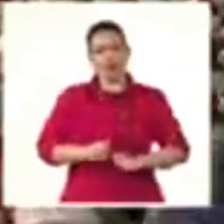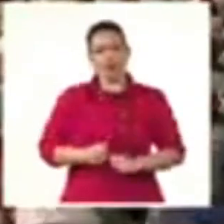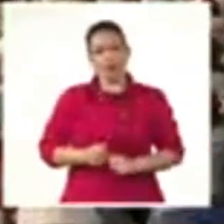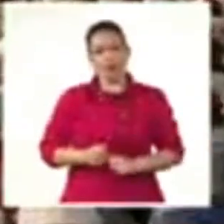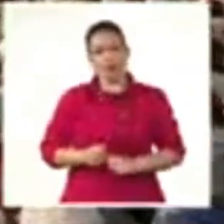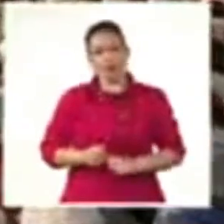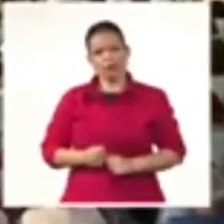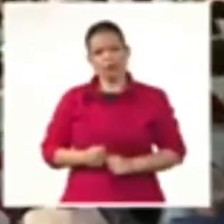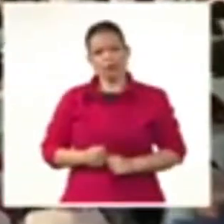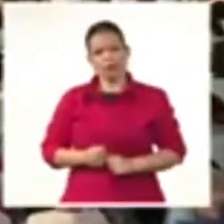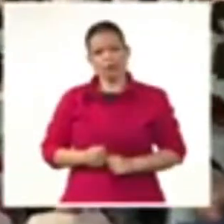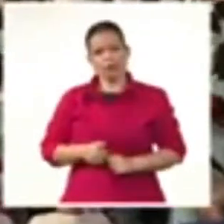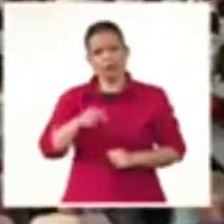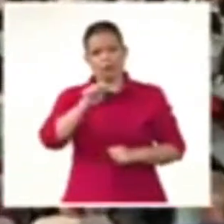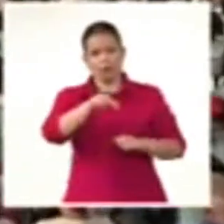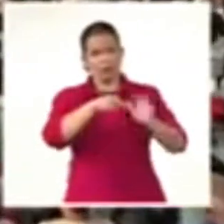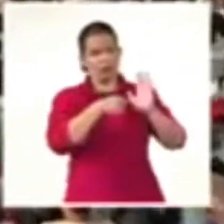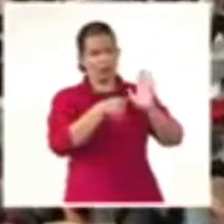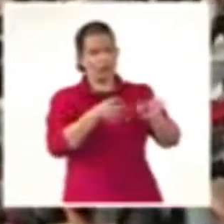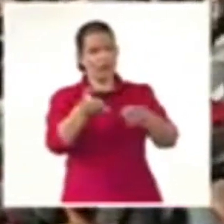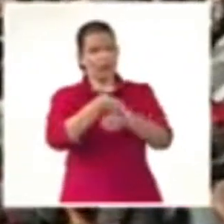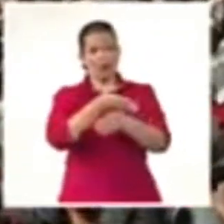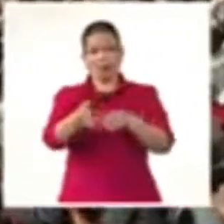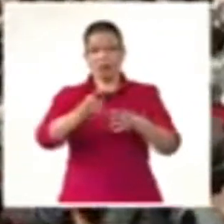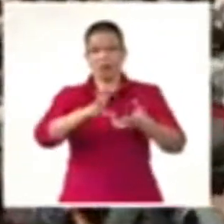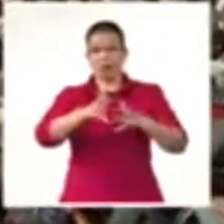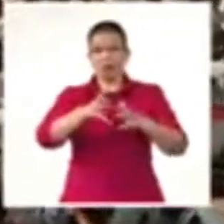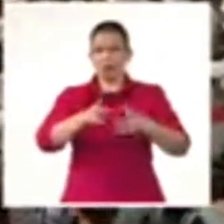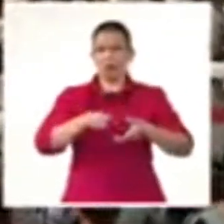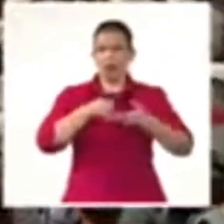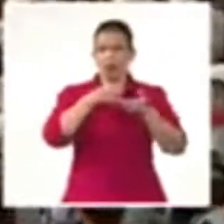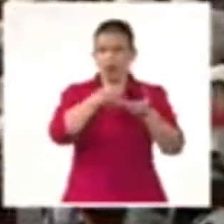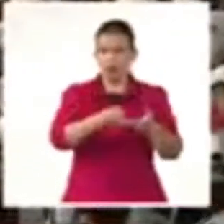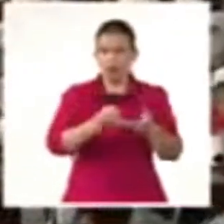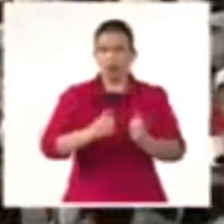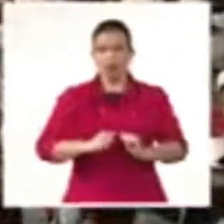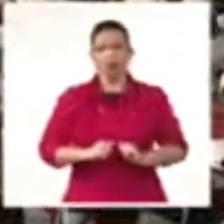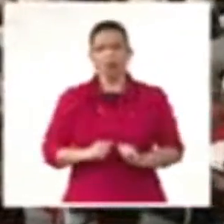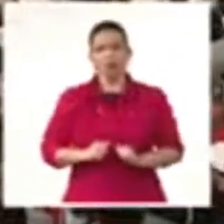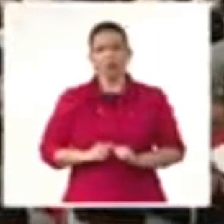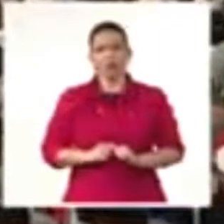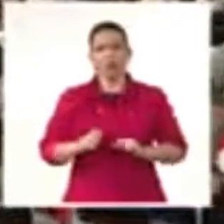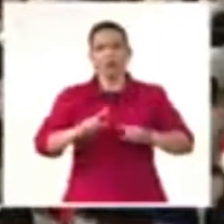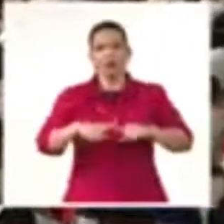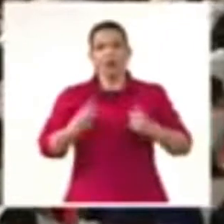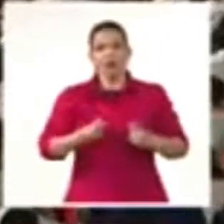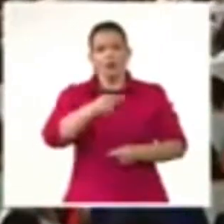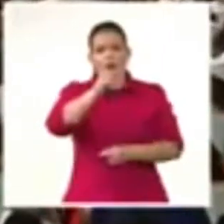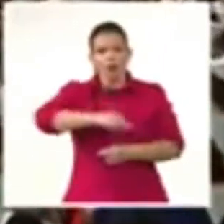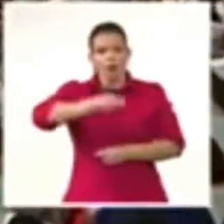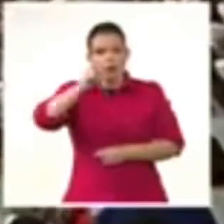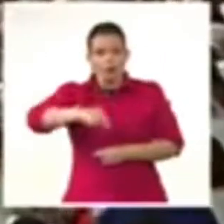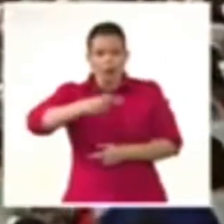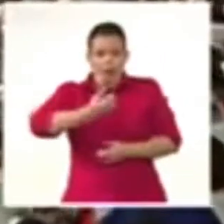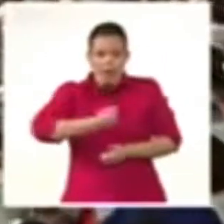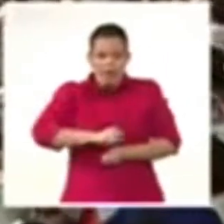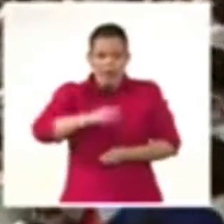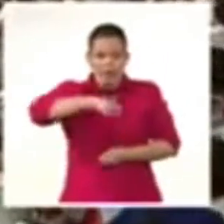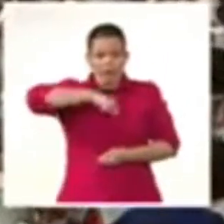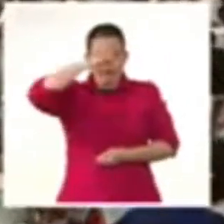las numerosas expresiones de solidaridad y empatía de las personas de origen cubano residentes en muchos